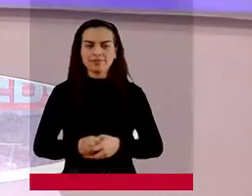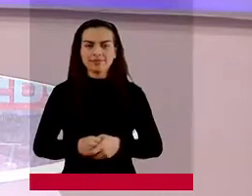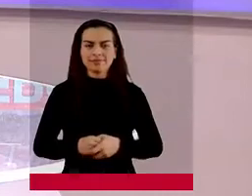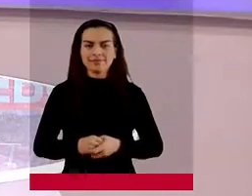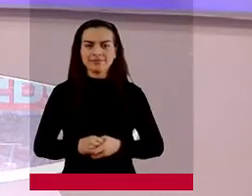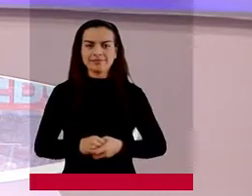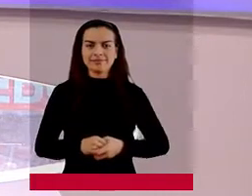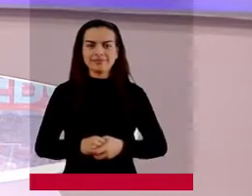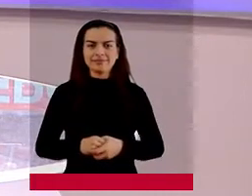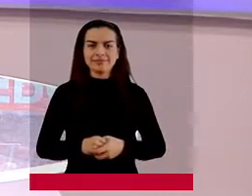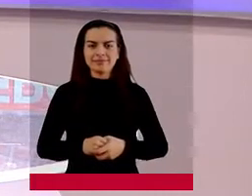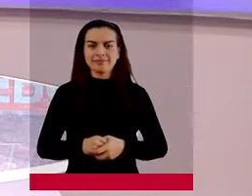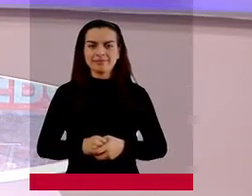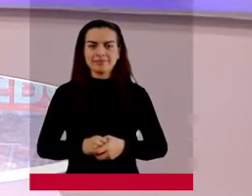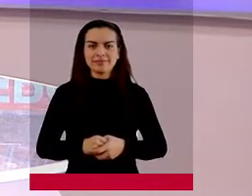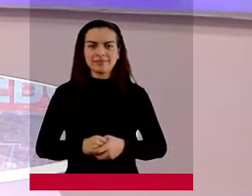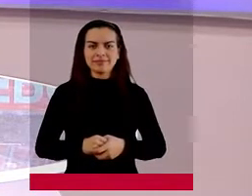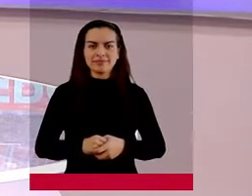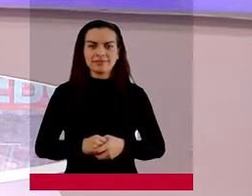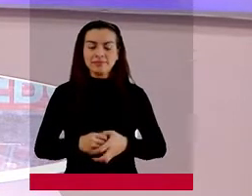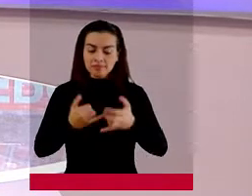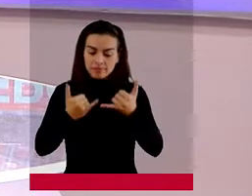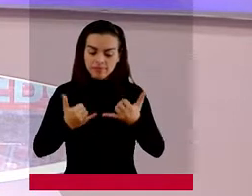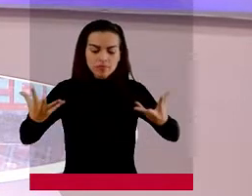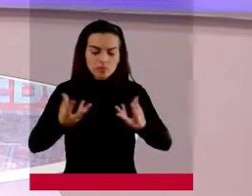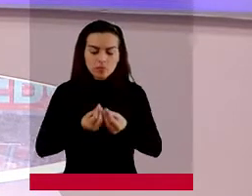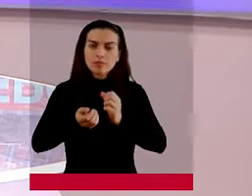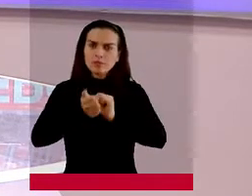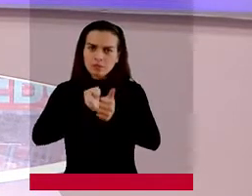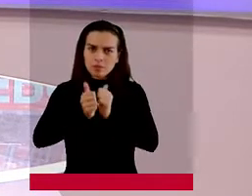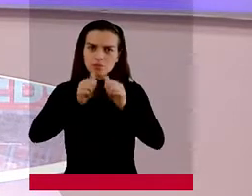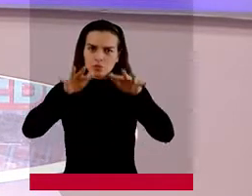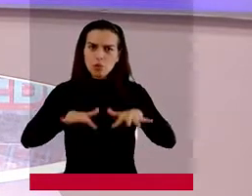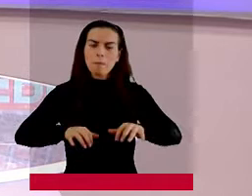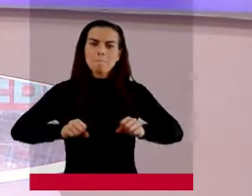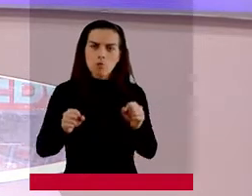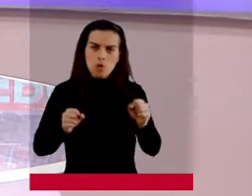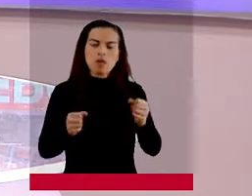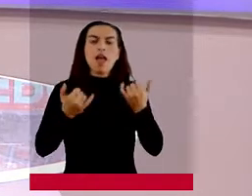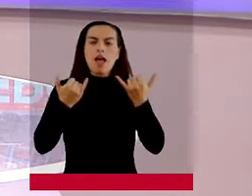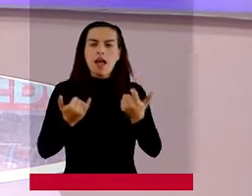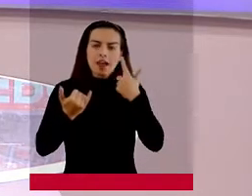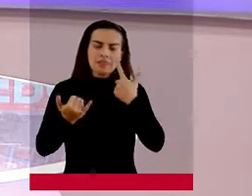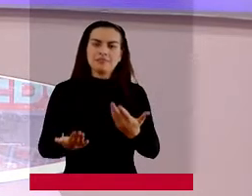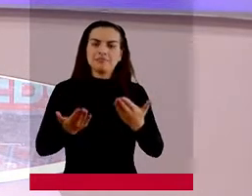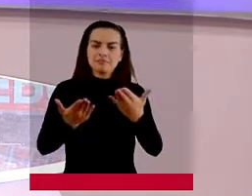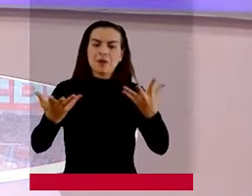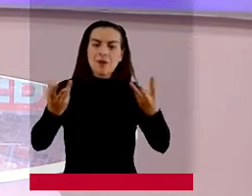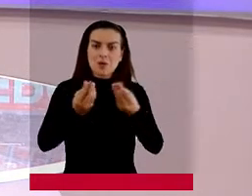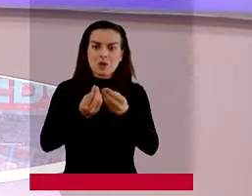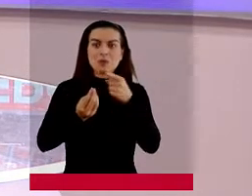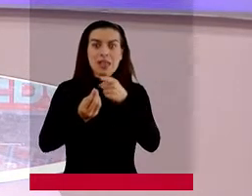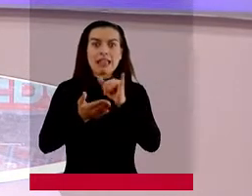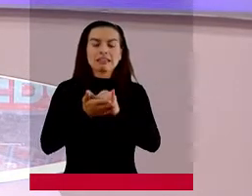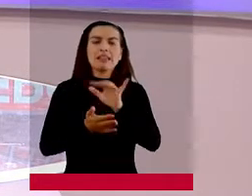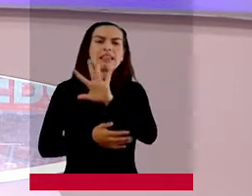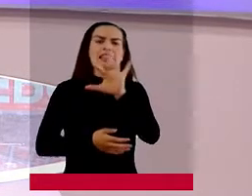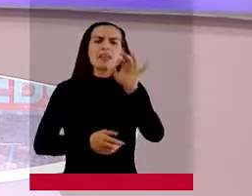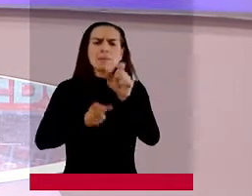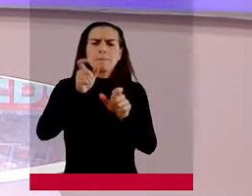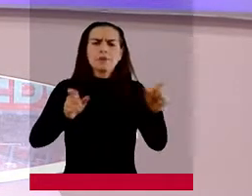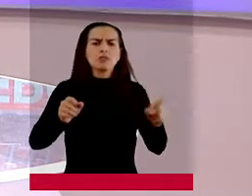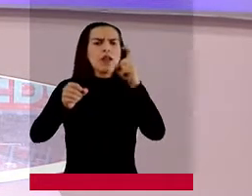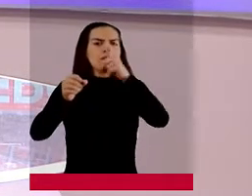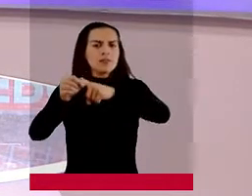Y continuando con la serie de las ligas deportivas de Bogotá, hoy les tenemos la de kickboxing, que cuenta con 500 deportistas afiliados y que atraviesa